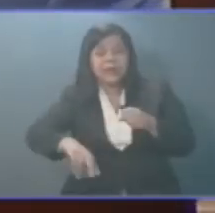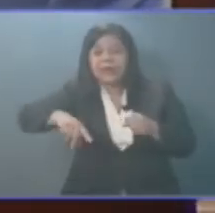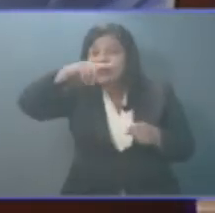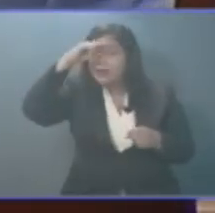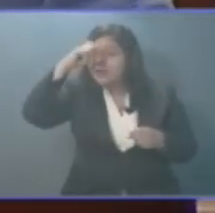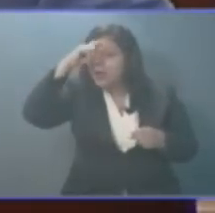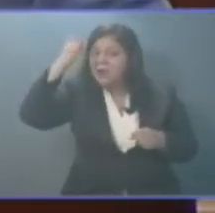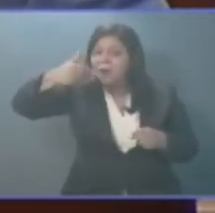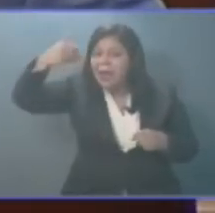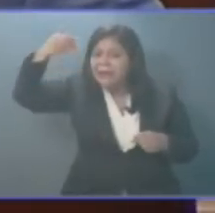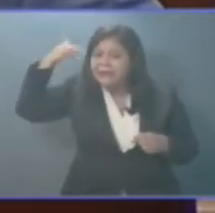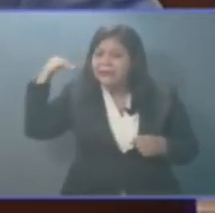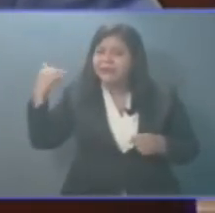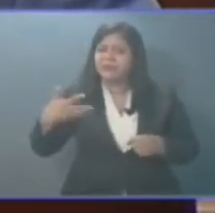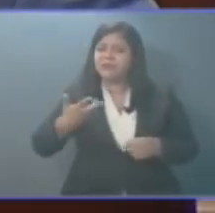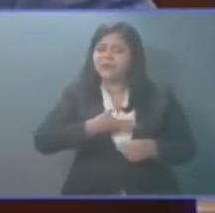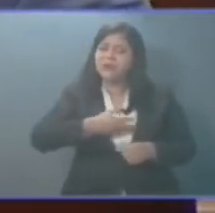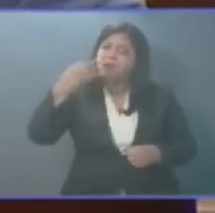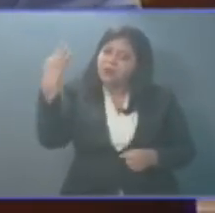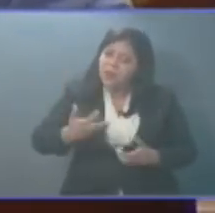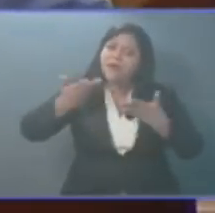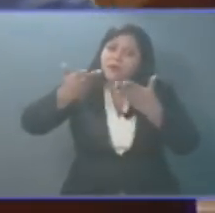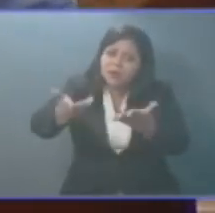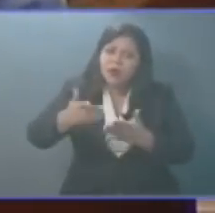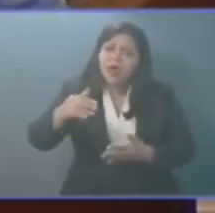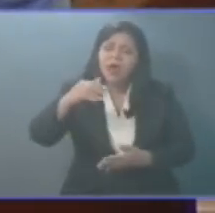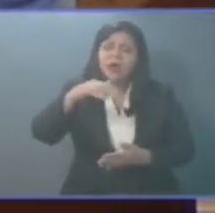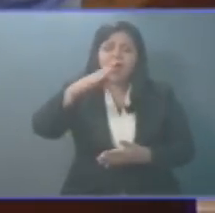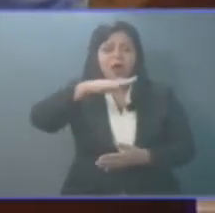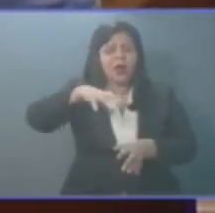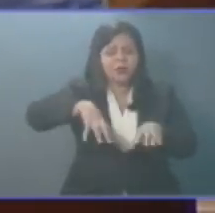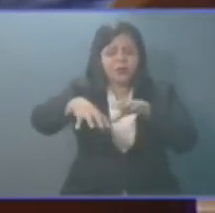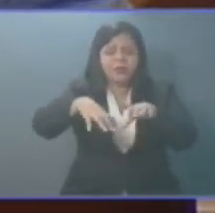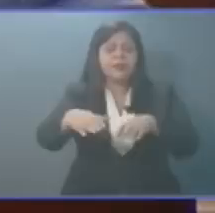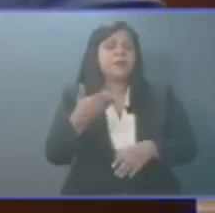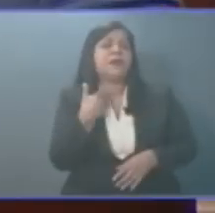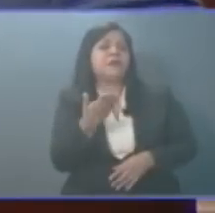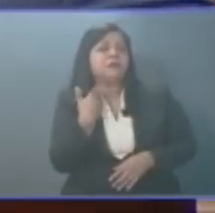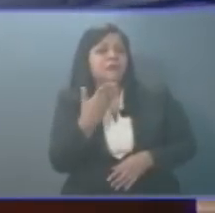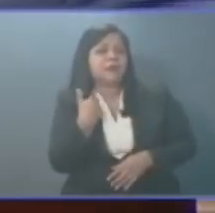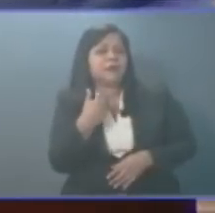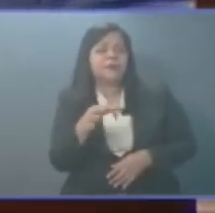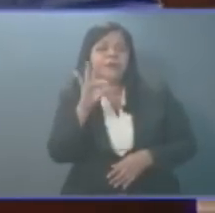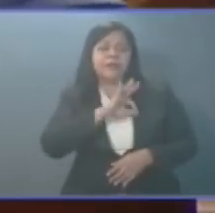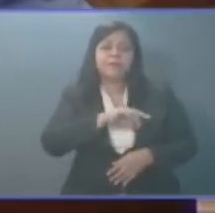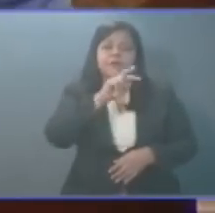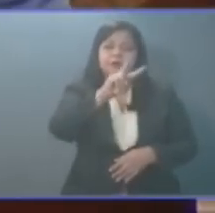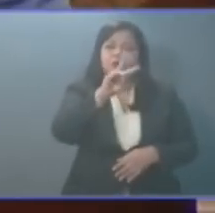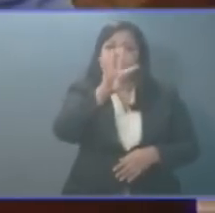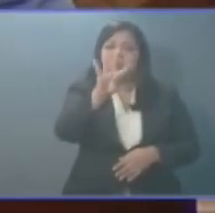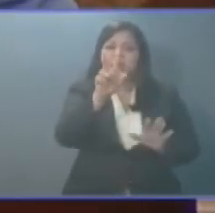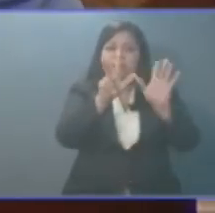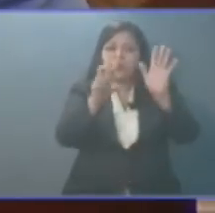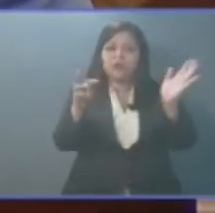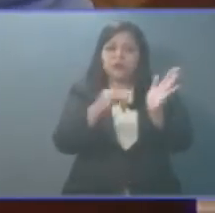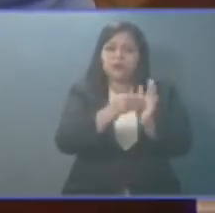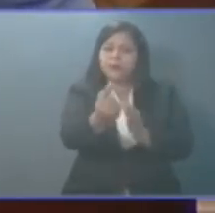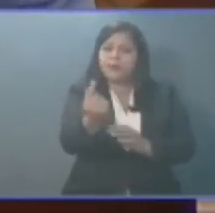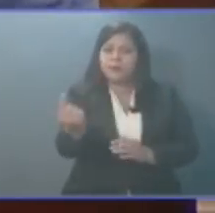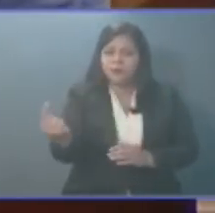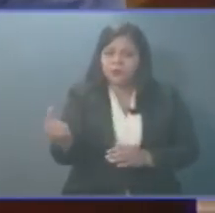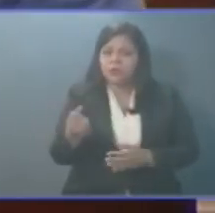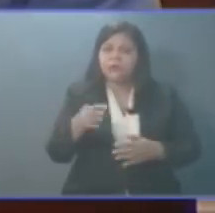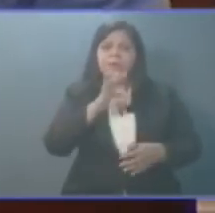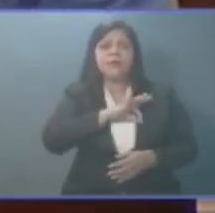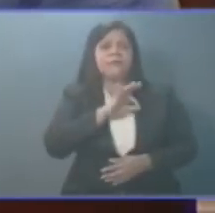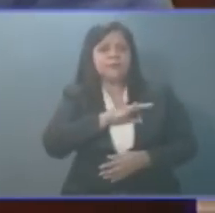histórica con los migueleños. Solo de forma directa beneficiaremos a más de 248 mil personas. Como